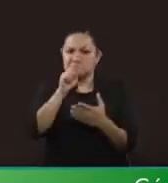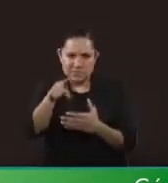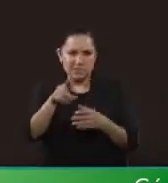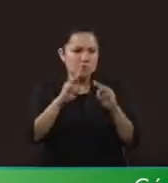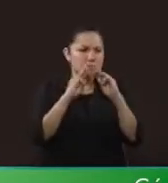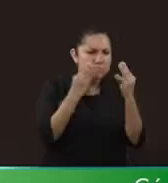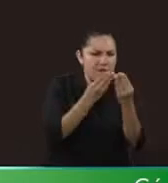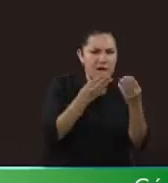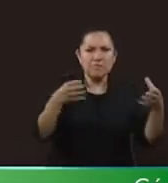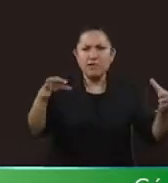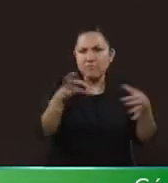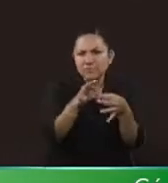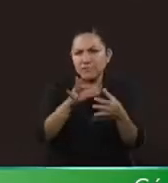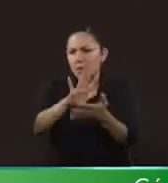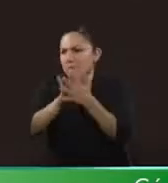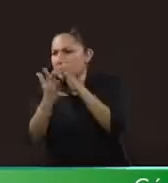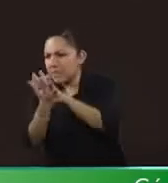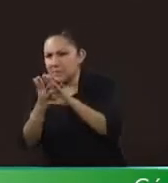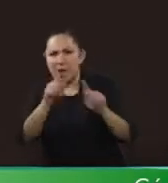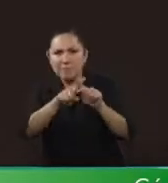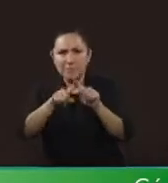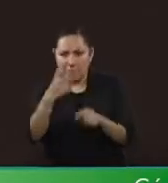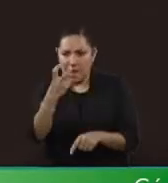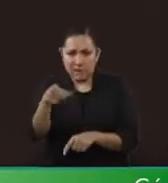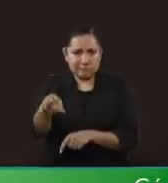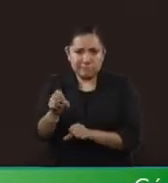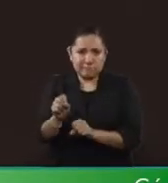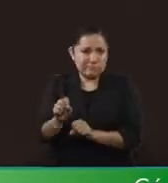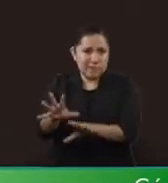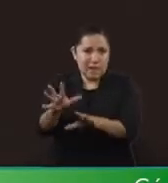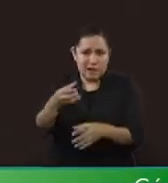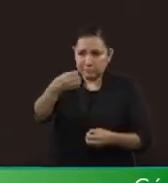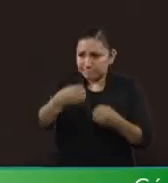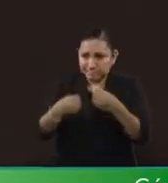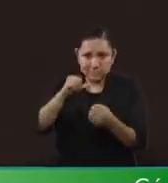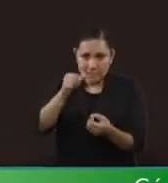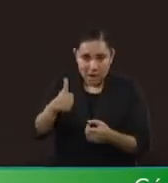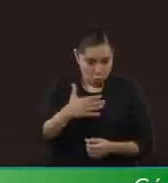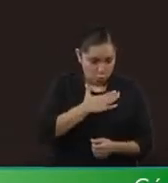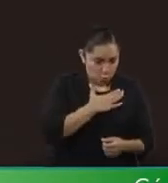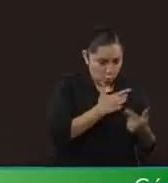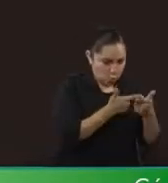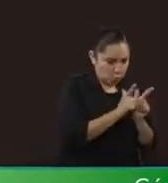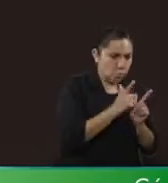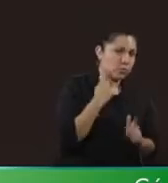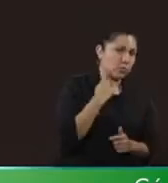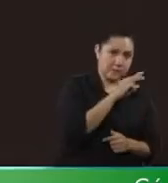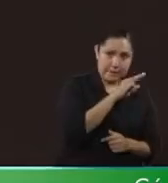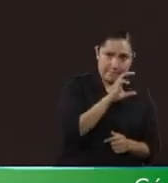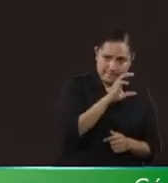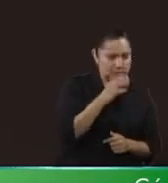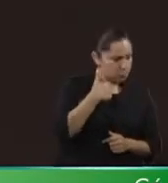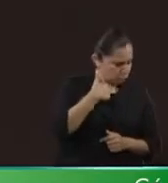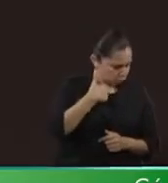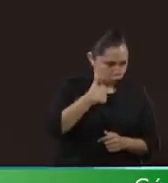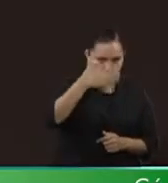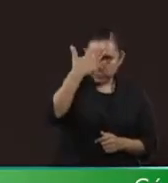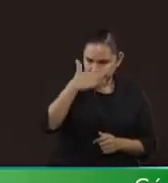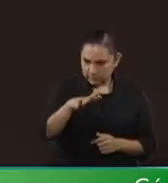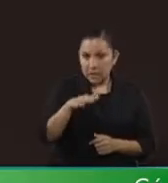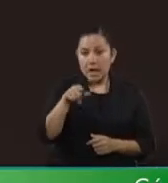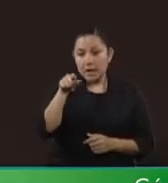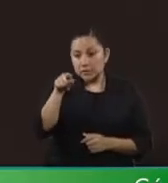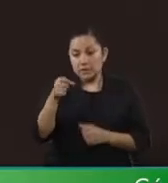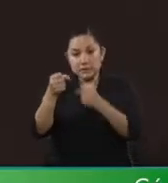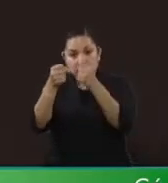bancada naranja, estoy totalmente en contra de las tareas de seguridad pública, que las tareas de la seguridad pública